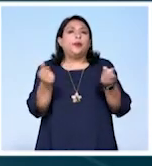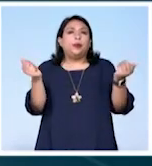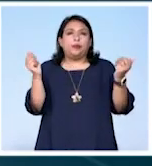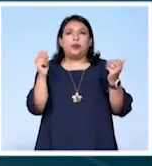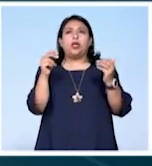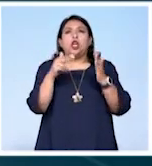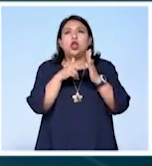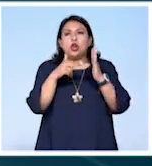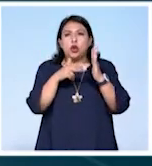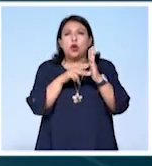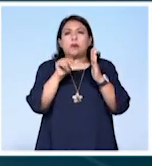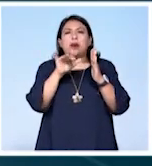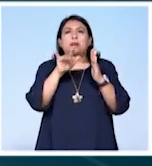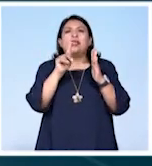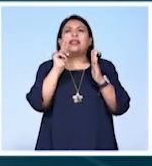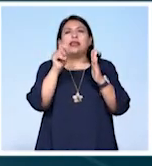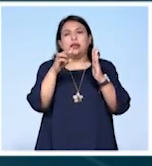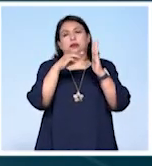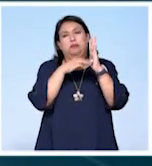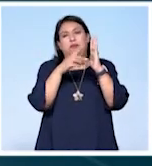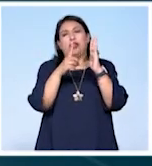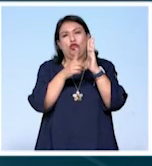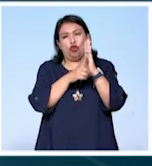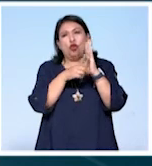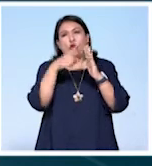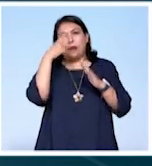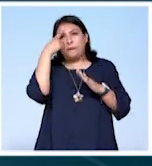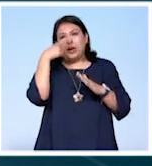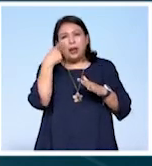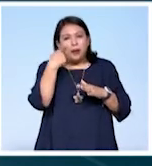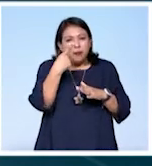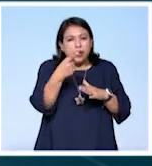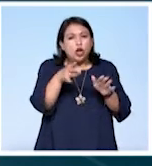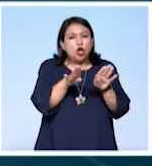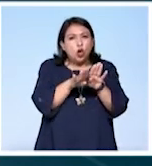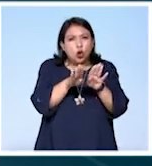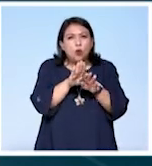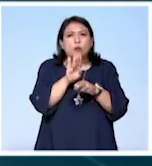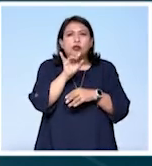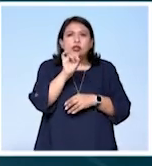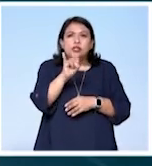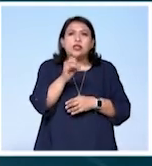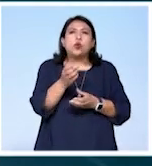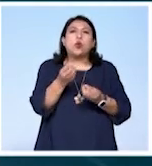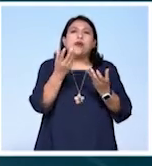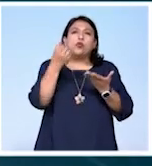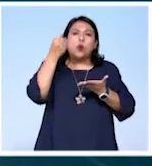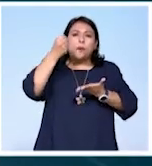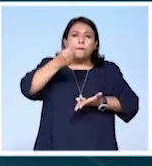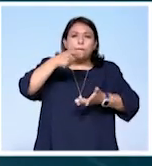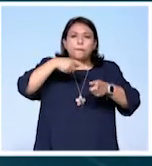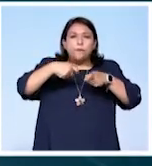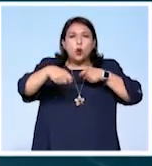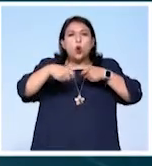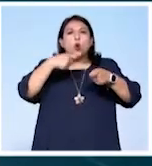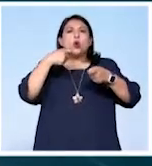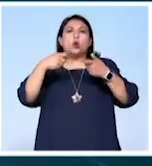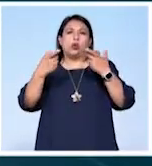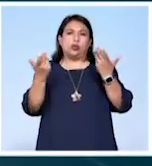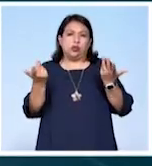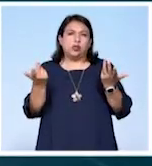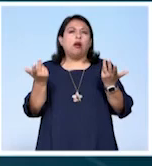ambiental lo que viene a establecer son esas metodologías para determinar cómo y cuándo una bolsa o un producto